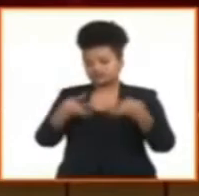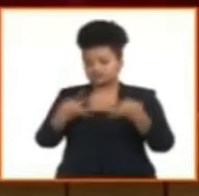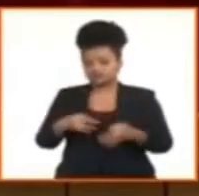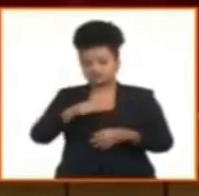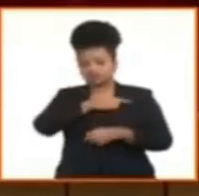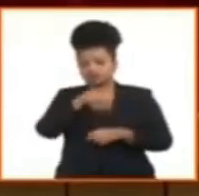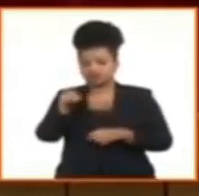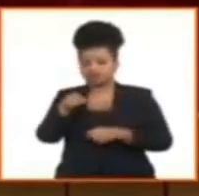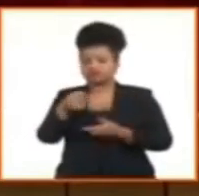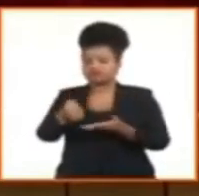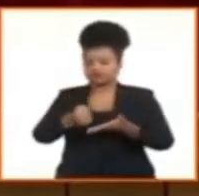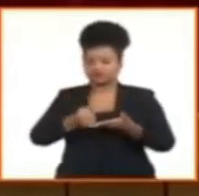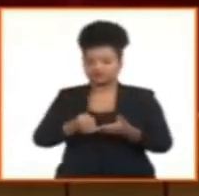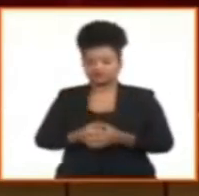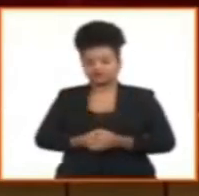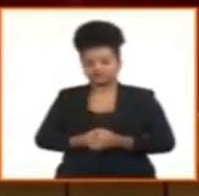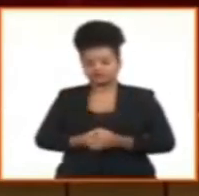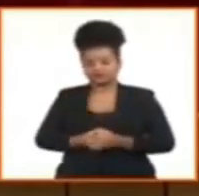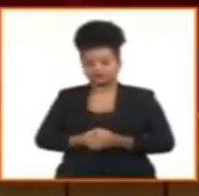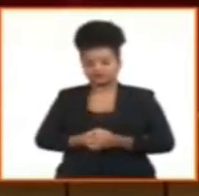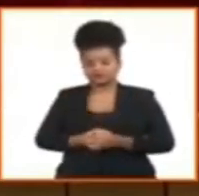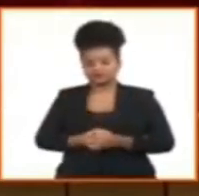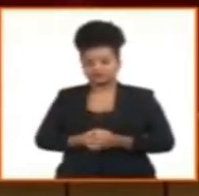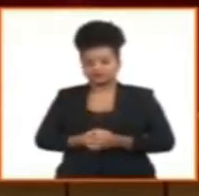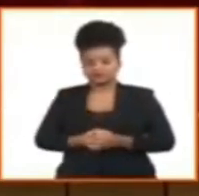ustedes. Estos encuentros